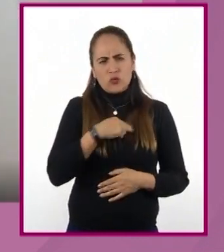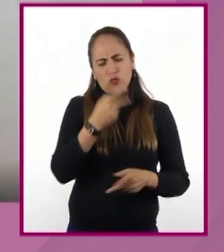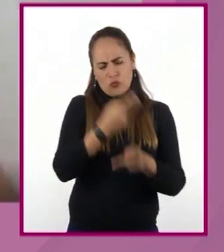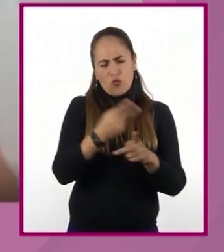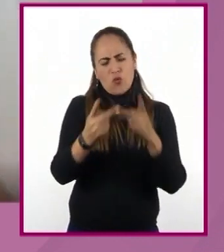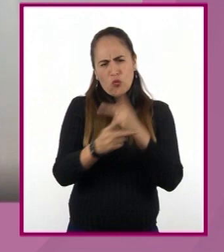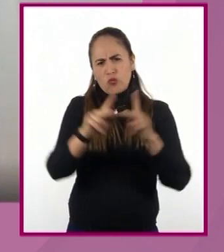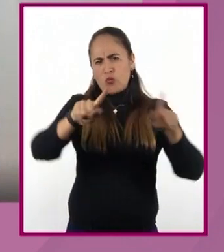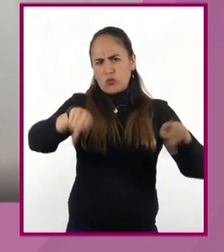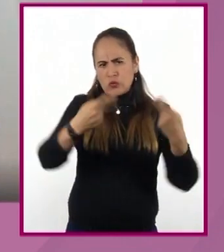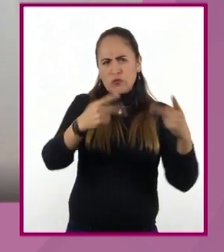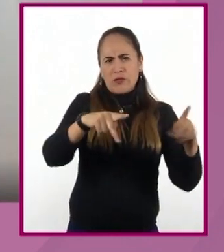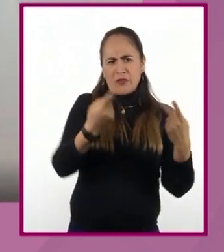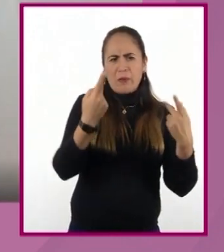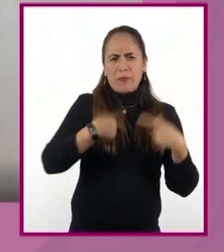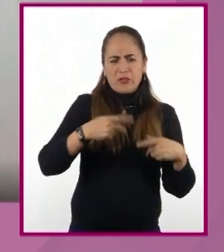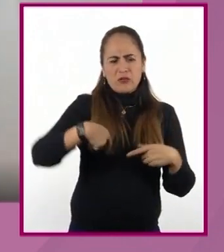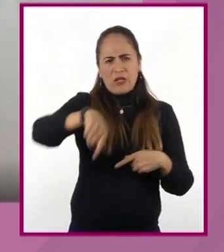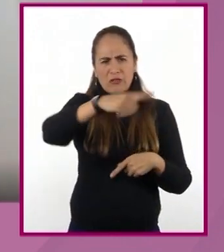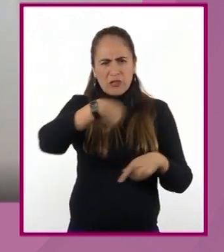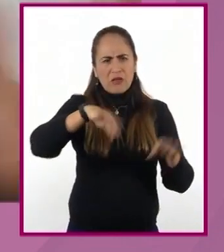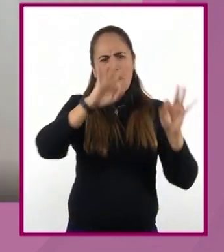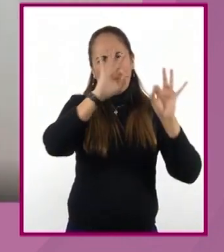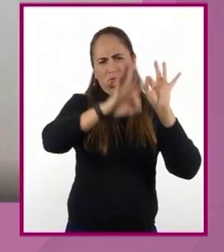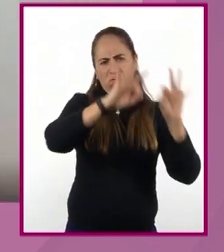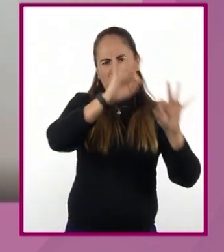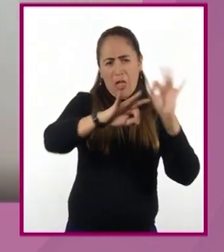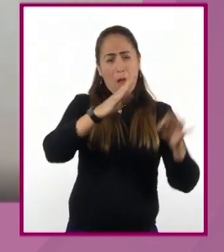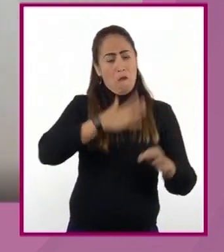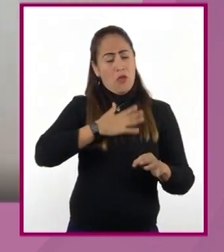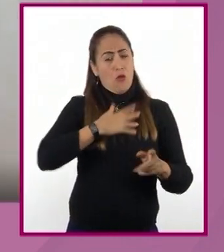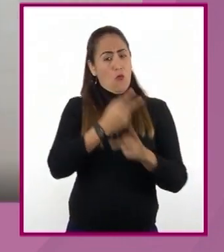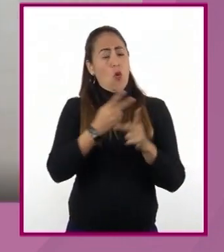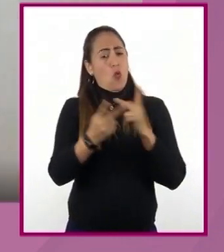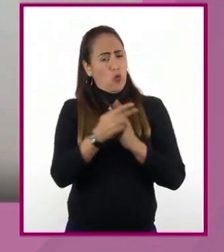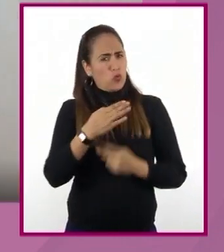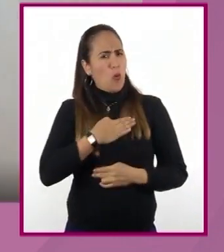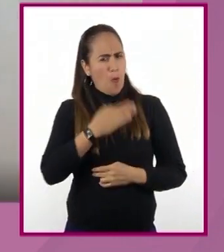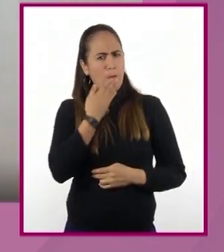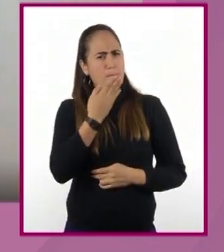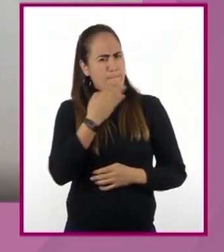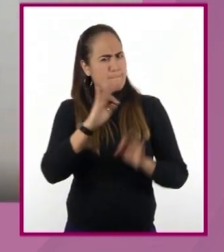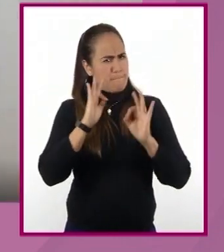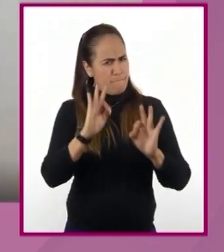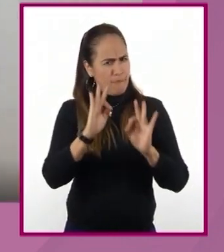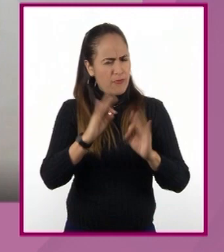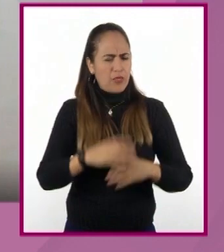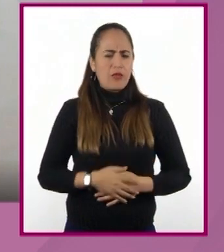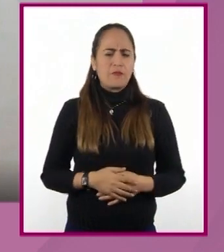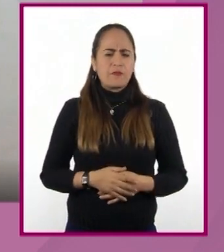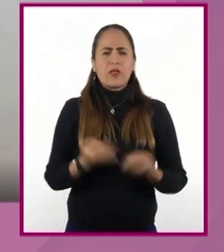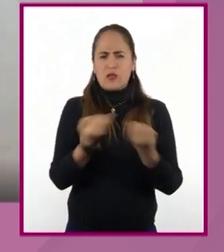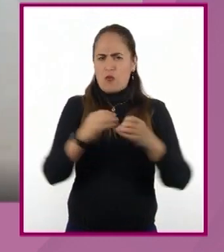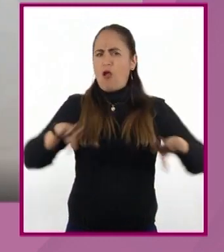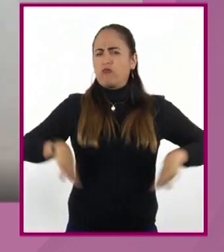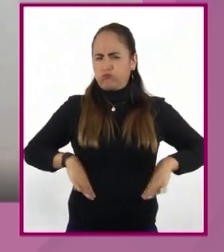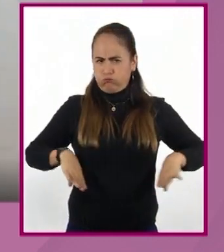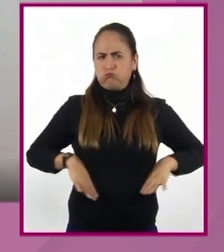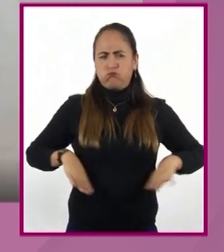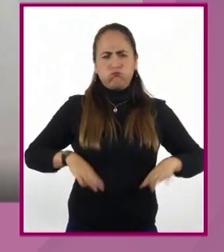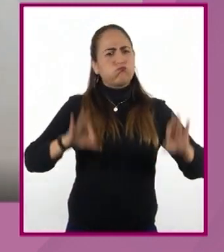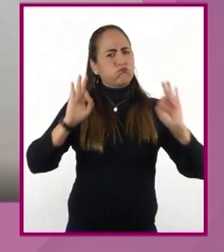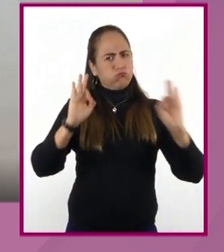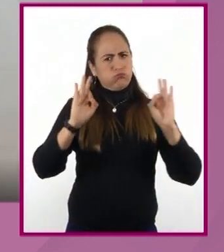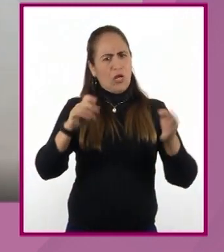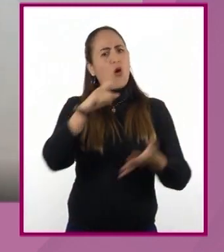productos, hacerle entender a las personas que nuestro producto es bueno y que tiene muy buenas cualidades y que